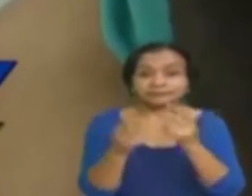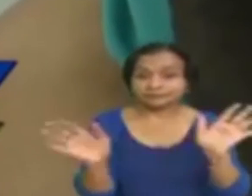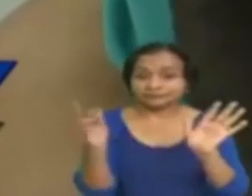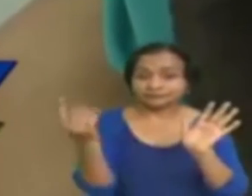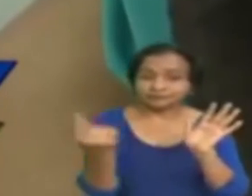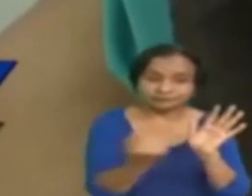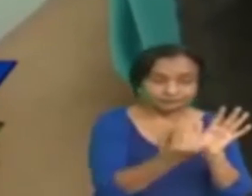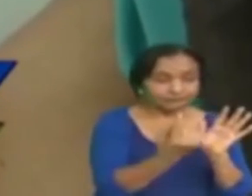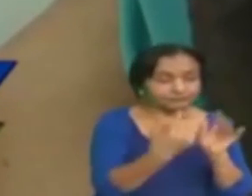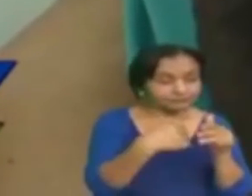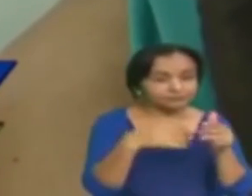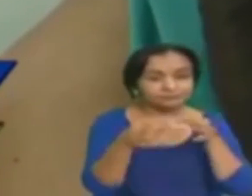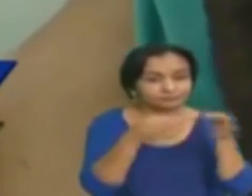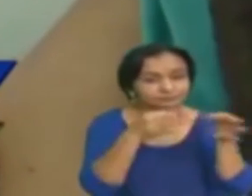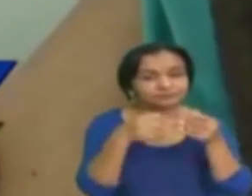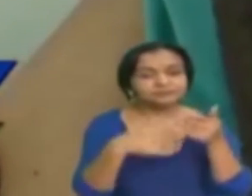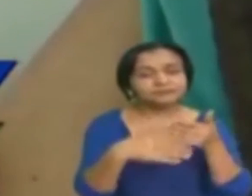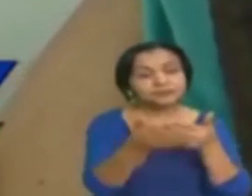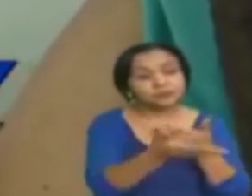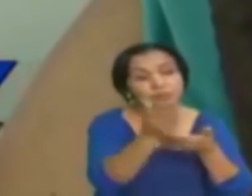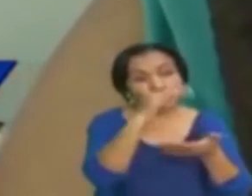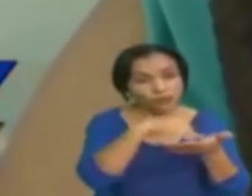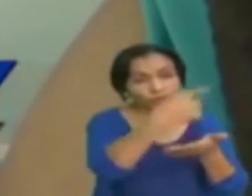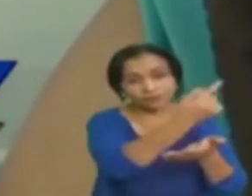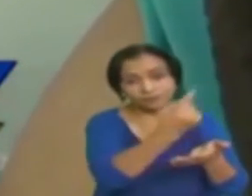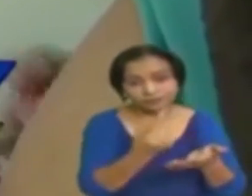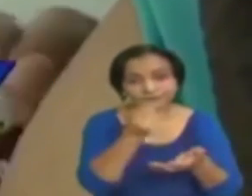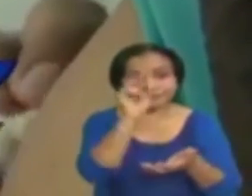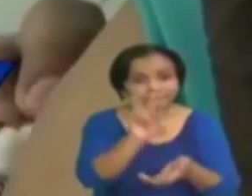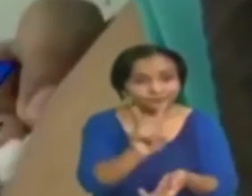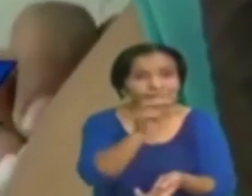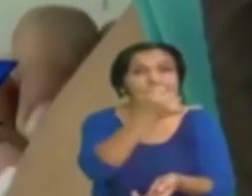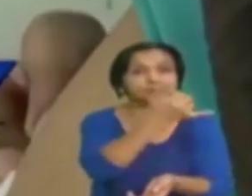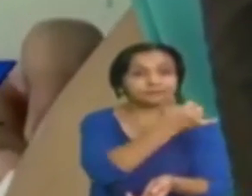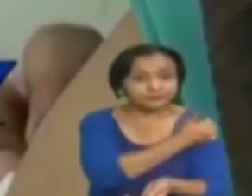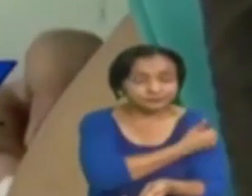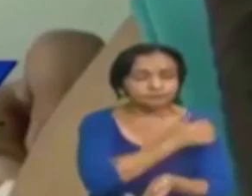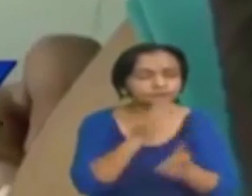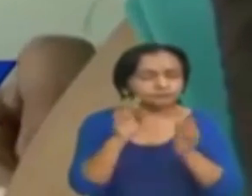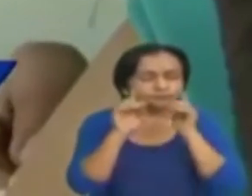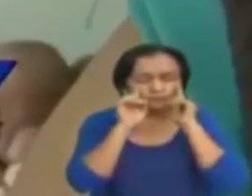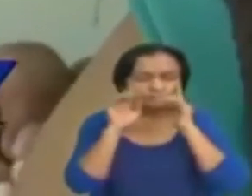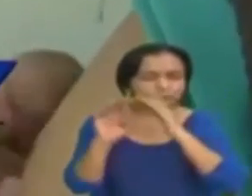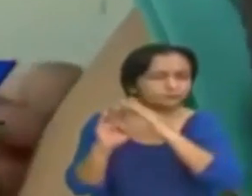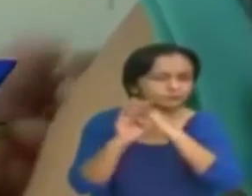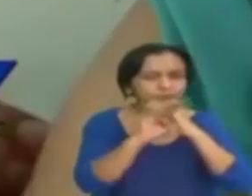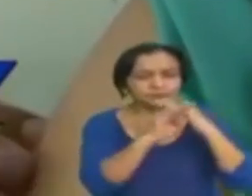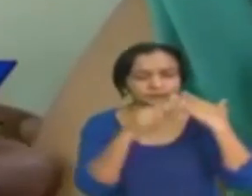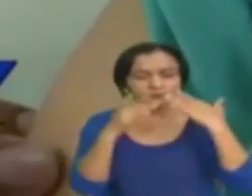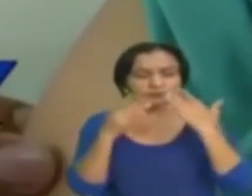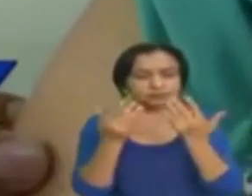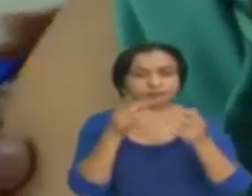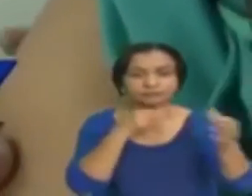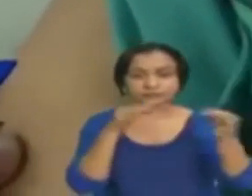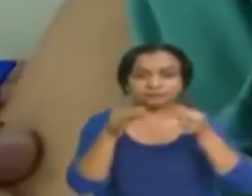cese el egoísmo, la codicia de los países ricos en términos del acaparamiento,